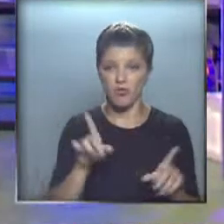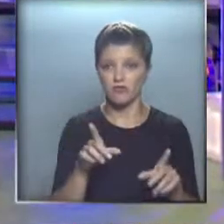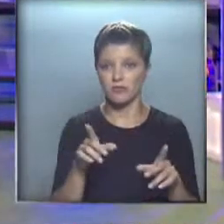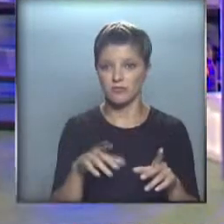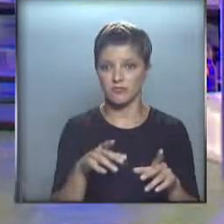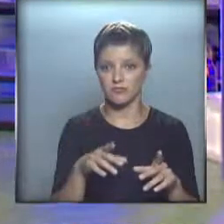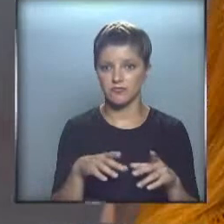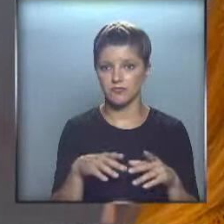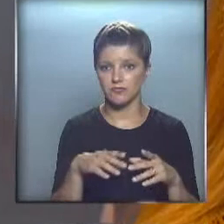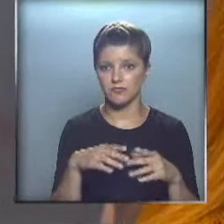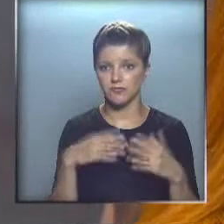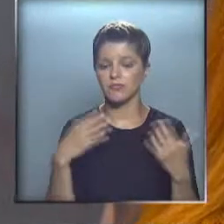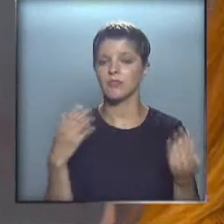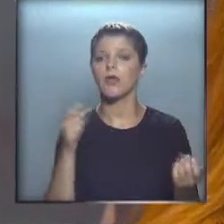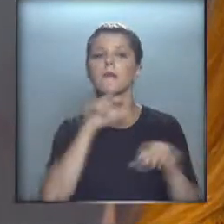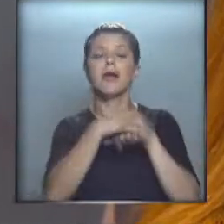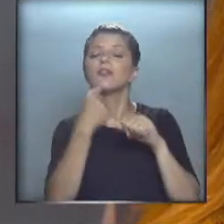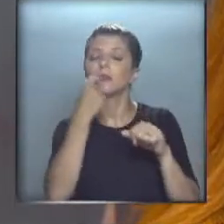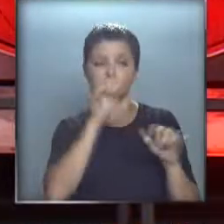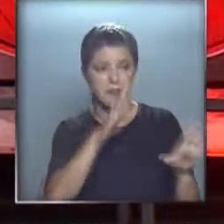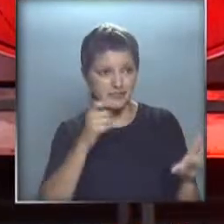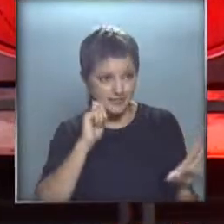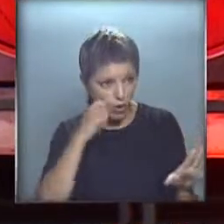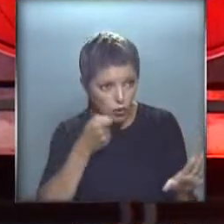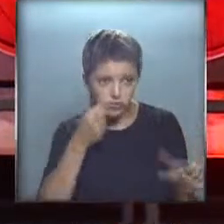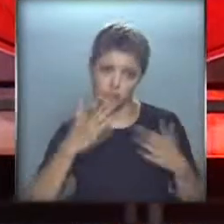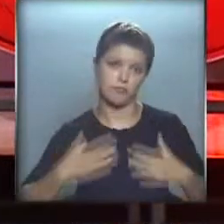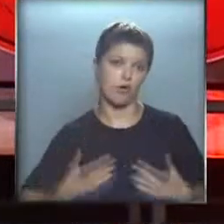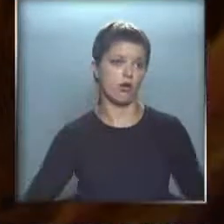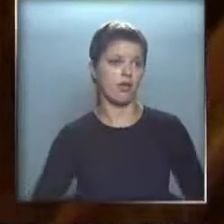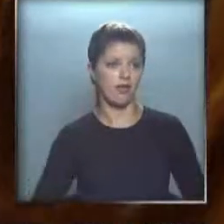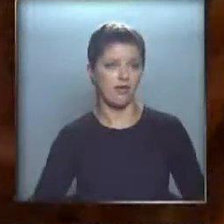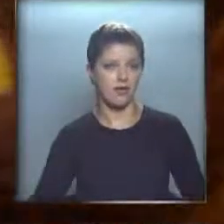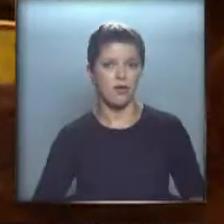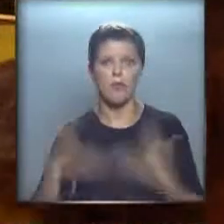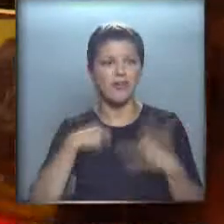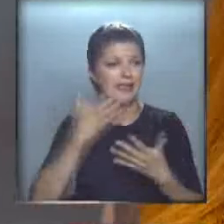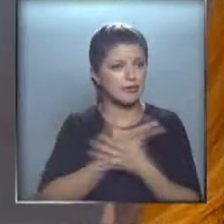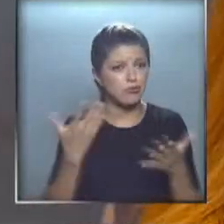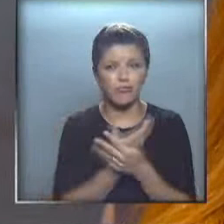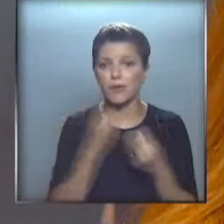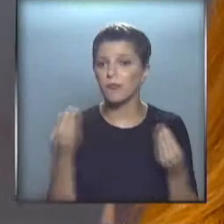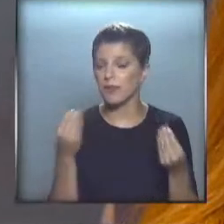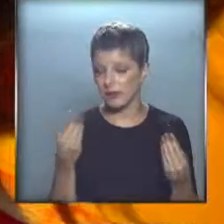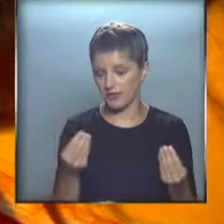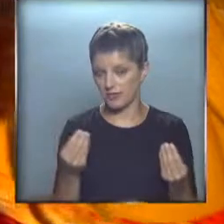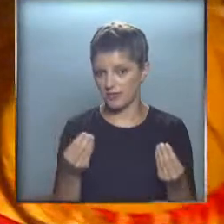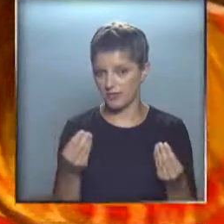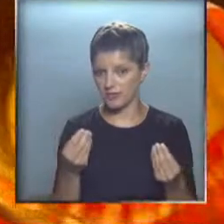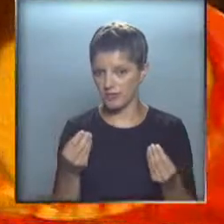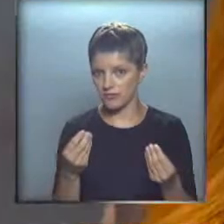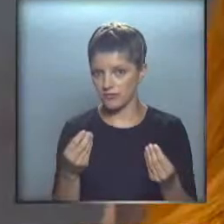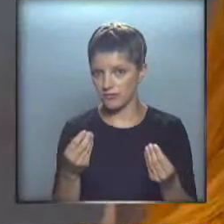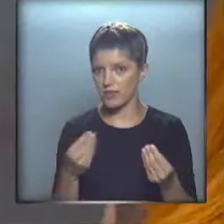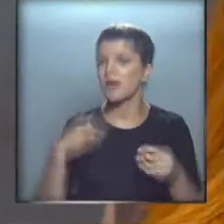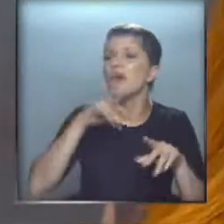eso no va, pero... Pero si te gusta ponerte eso, te lo pones, y no vas a sentir angustia por ponerte algo. Te van a decir en la calle, te limita. No, ¿qué